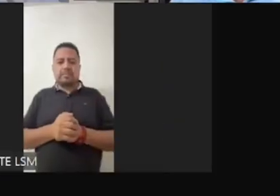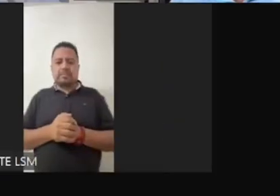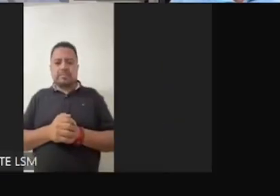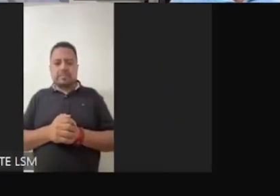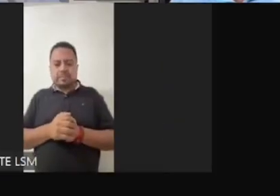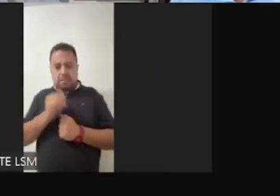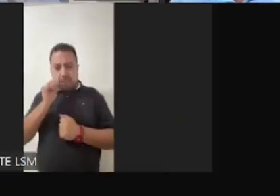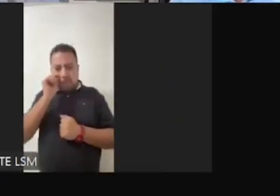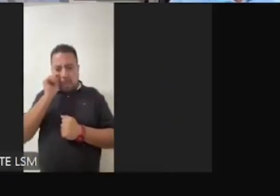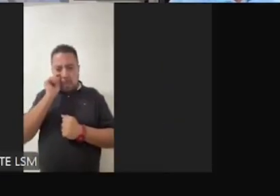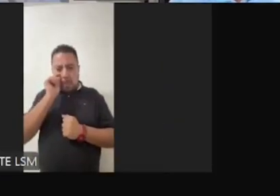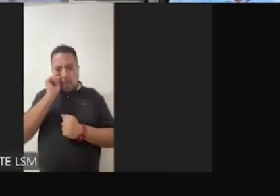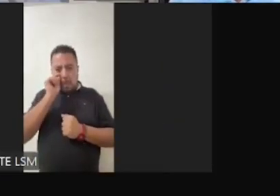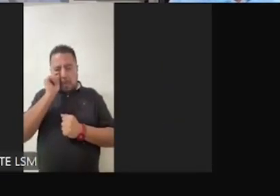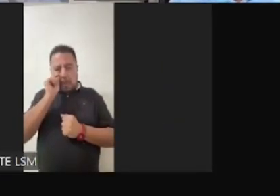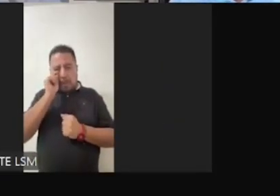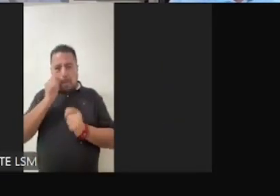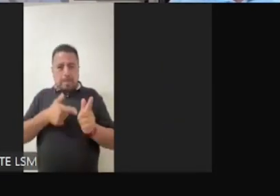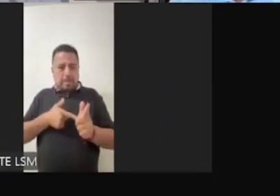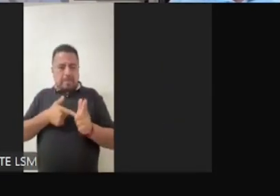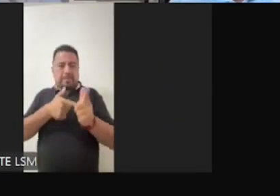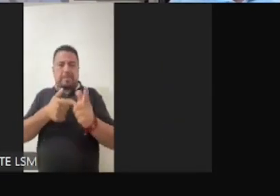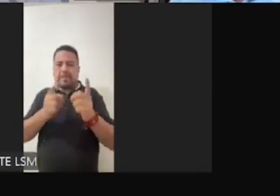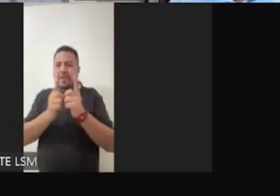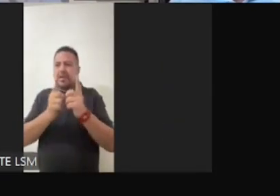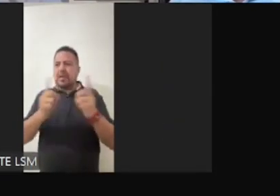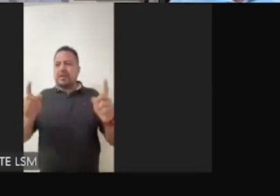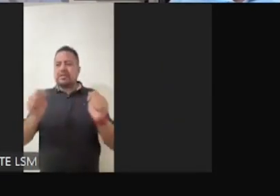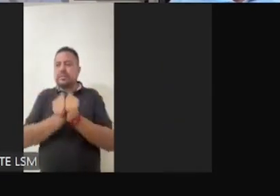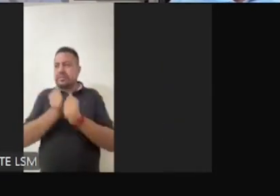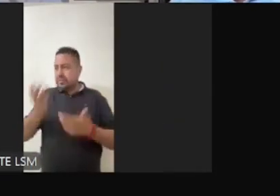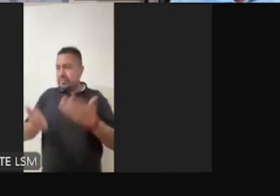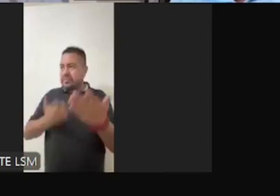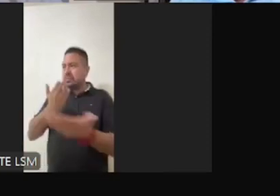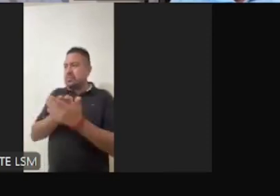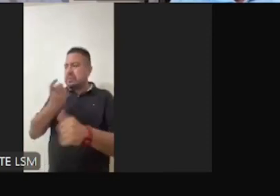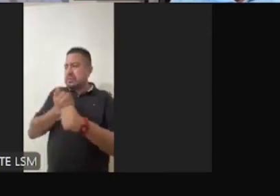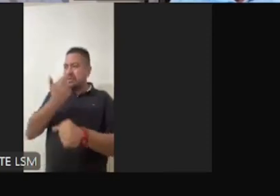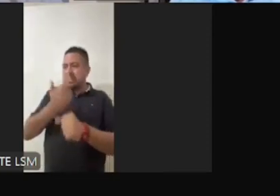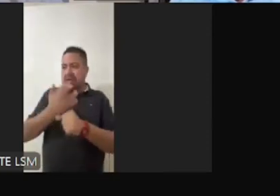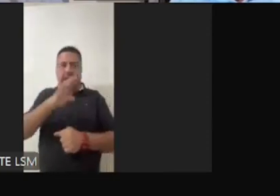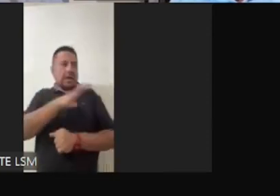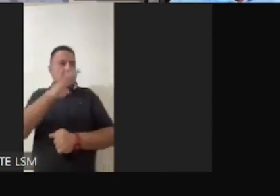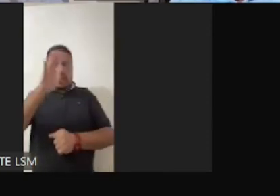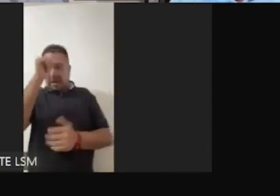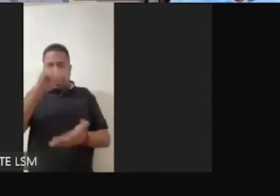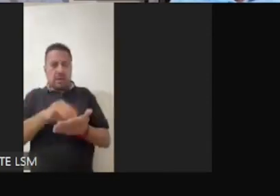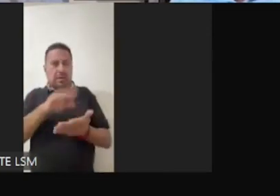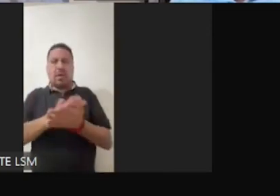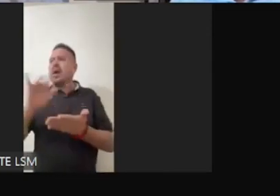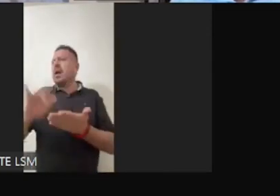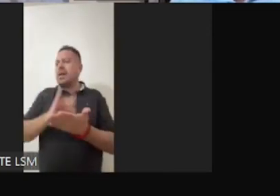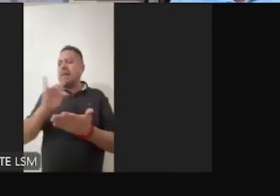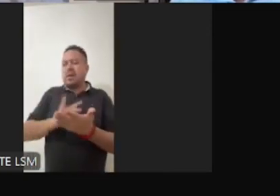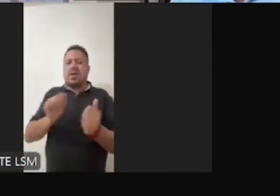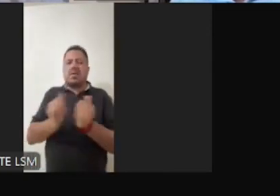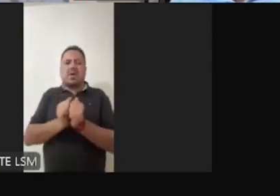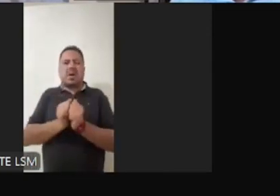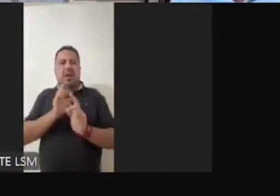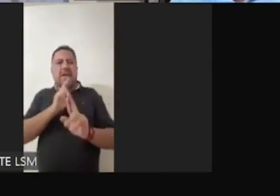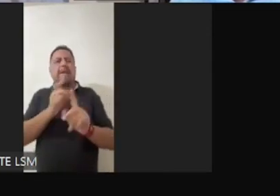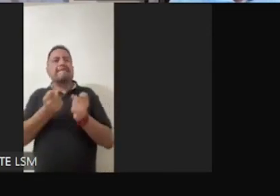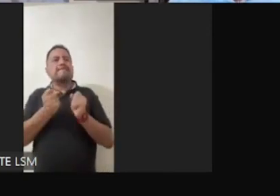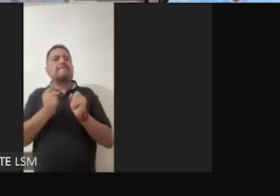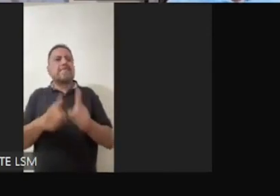Gracias para continuar con el desarrollo de la sesión le solicito secretaria general de acuerdos nos apoye con la cuenta y puntos resolutivos del